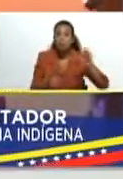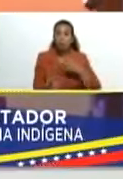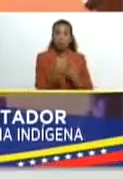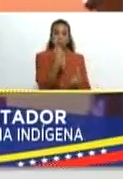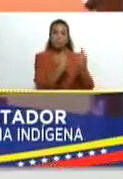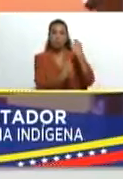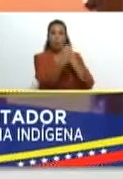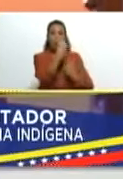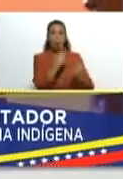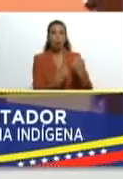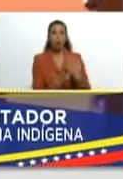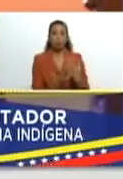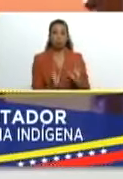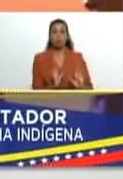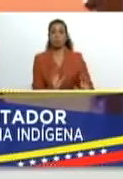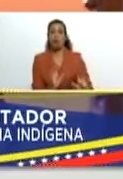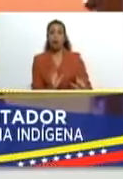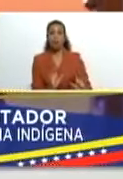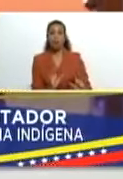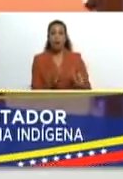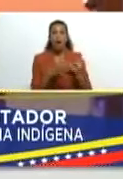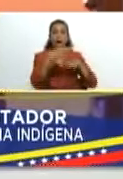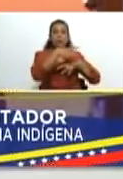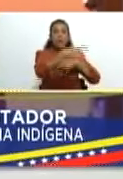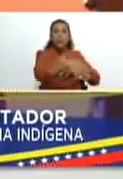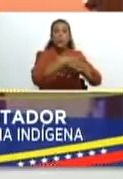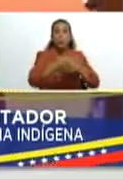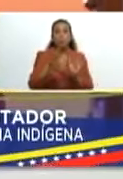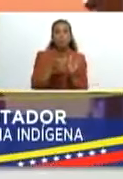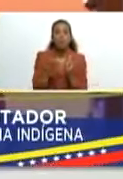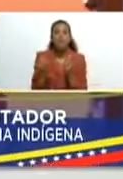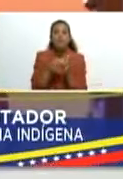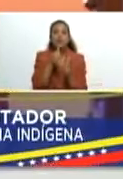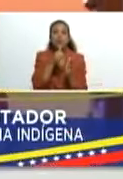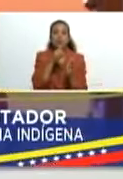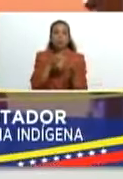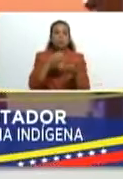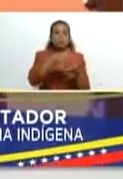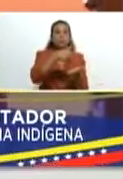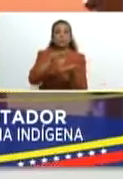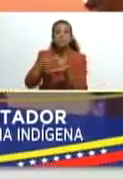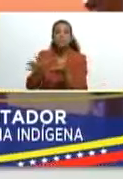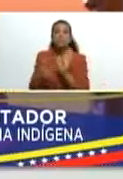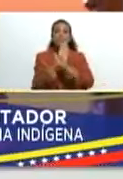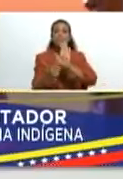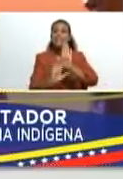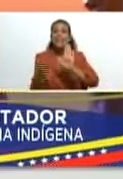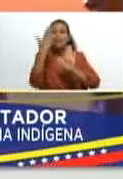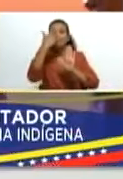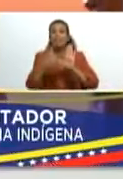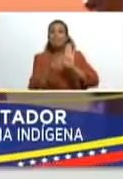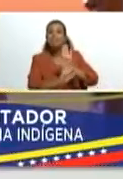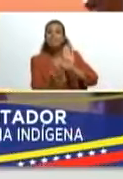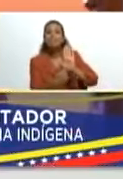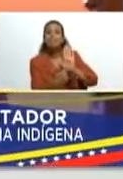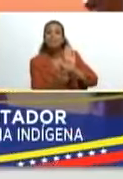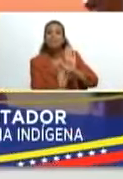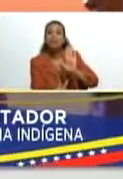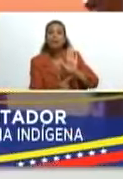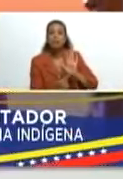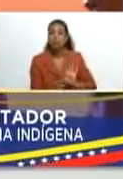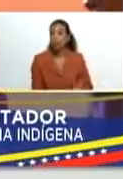manipulan como quieren y sacan allí todo lo que ellos quieren y